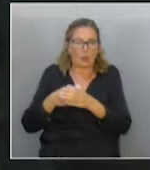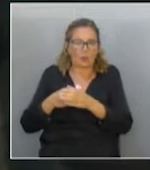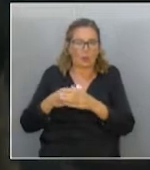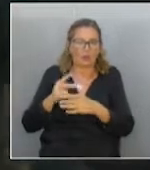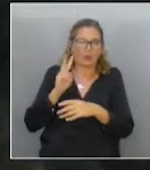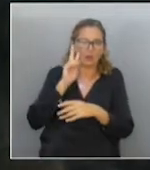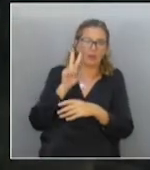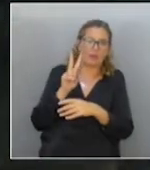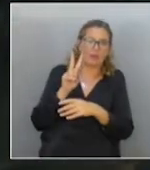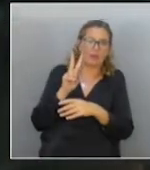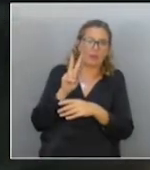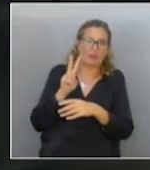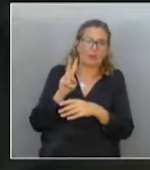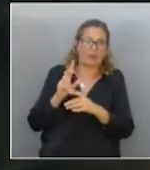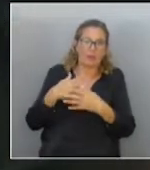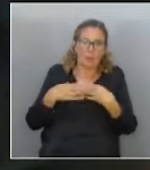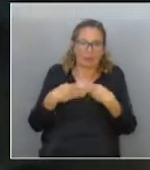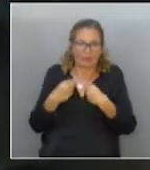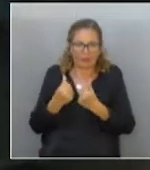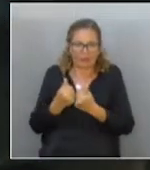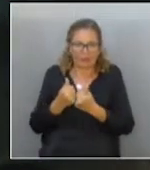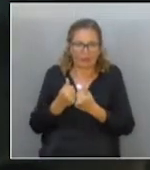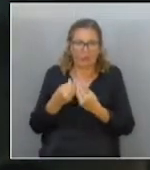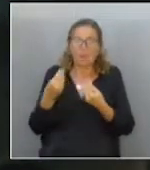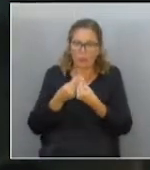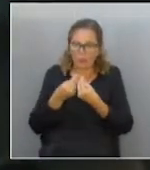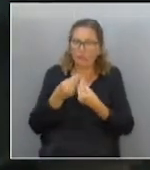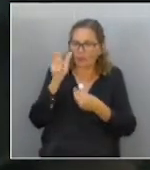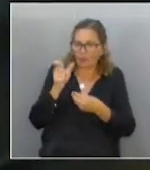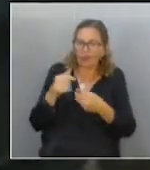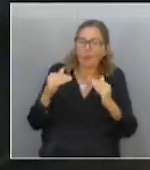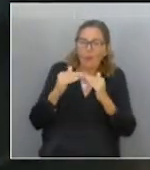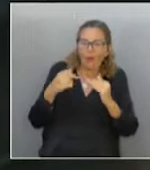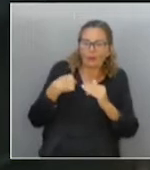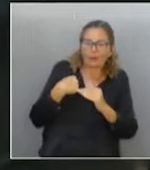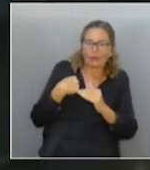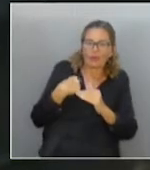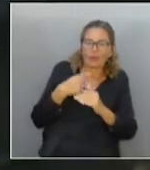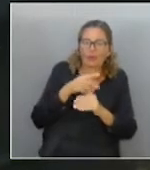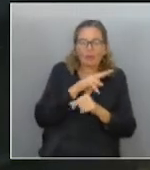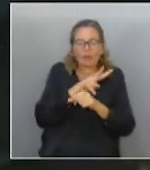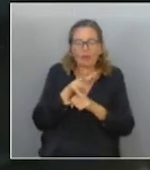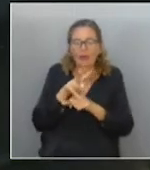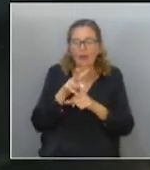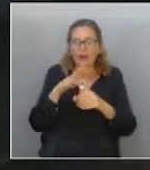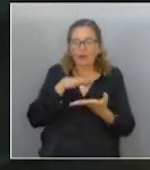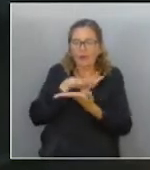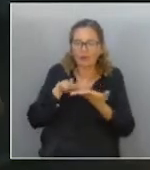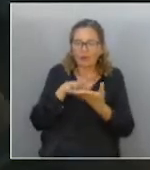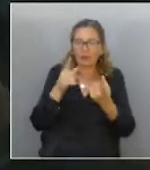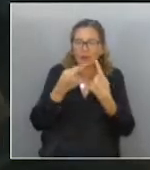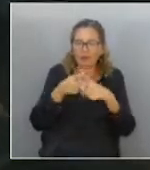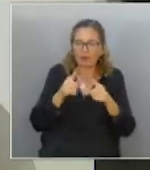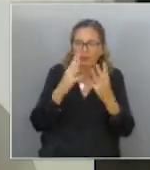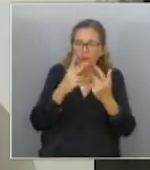que claro, nos generó como un sentimiento de hay más de nosotras acá y como recorrer el barrio de otra forma también, entonces